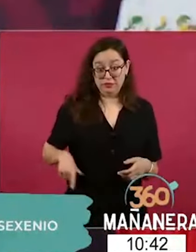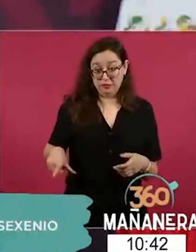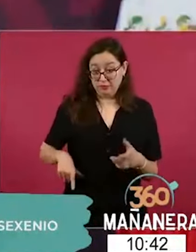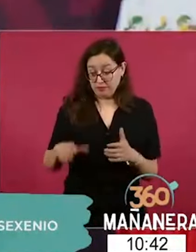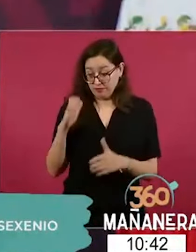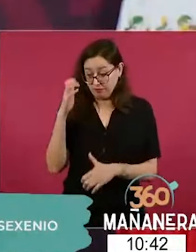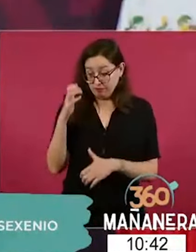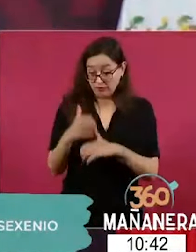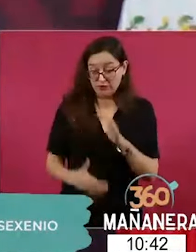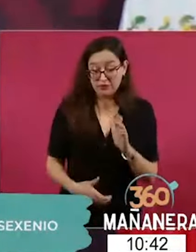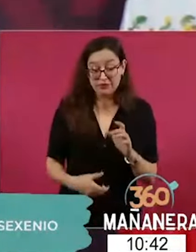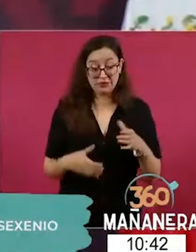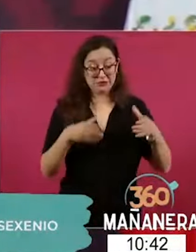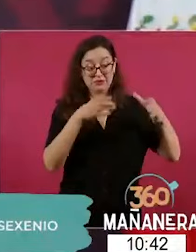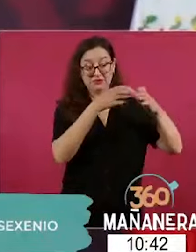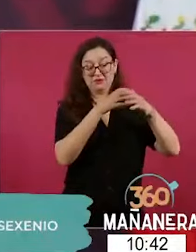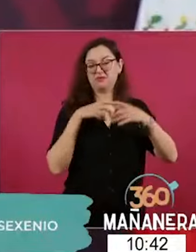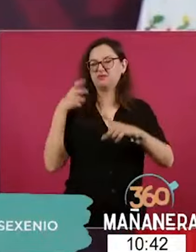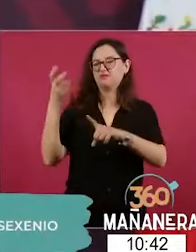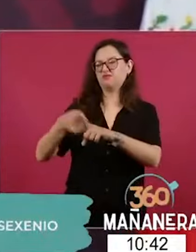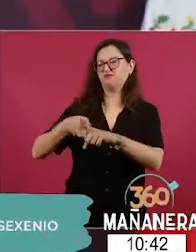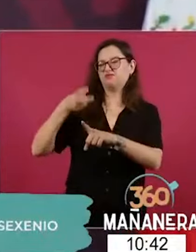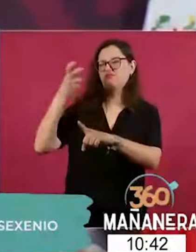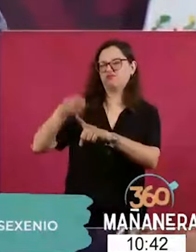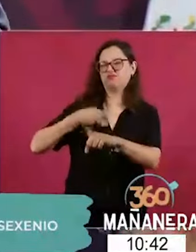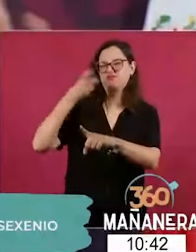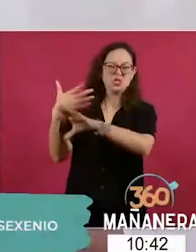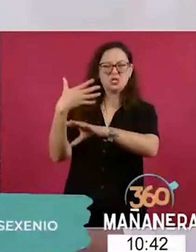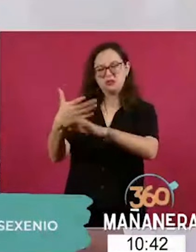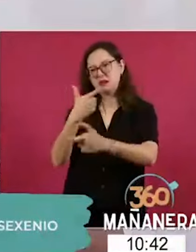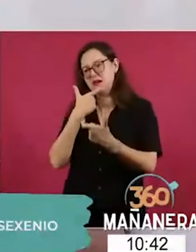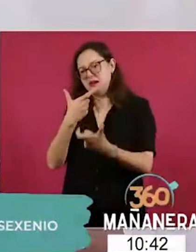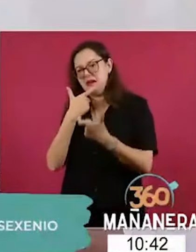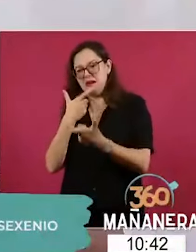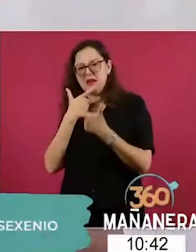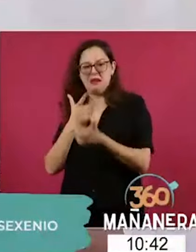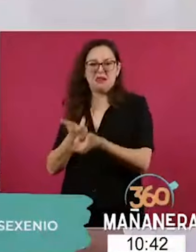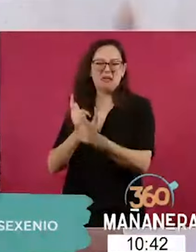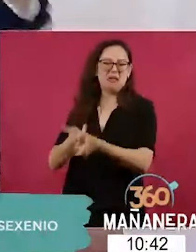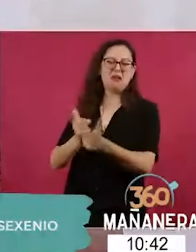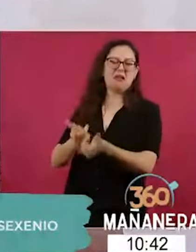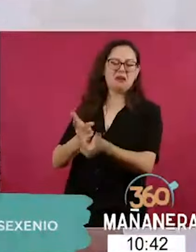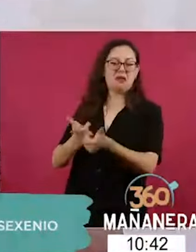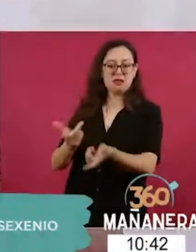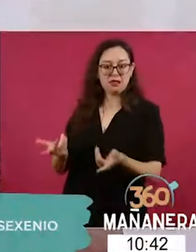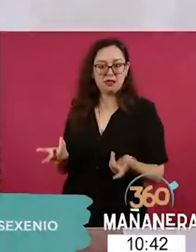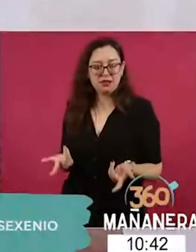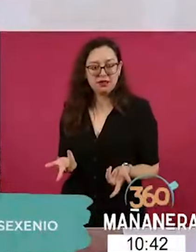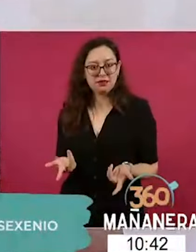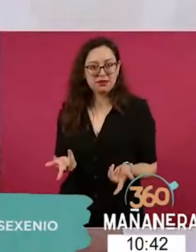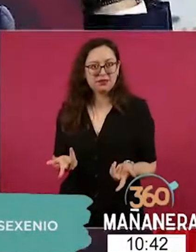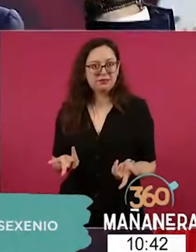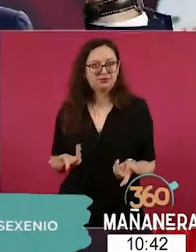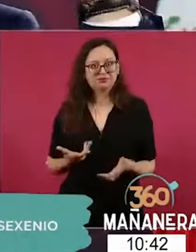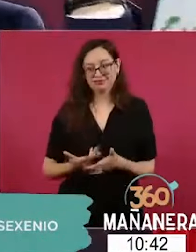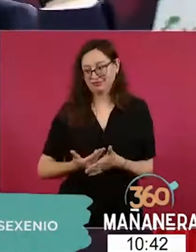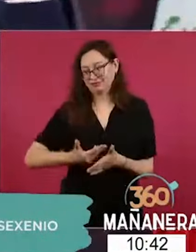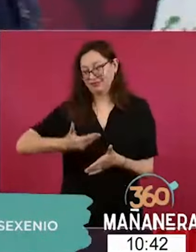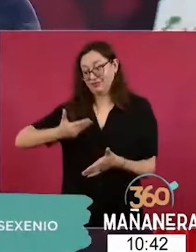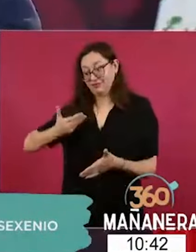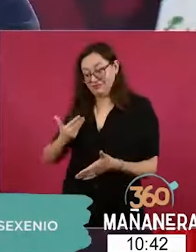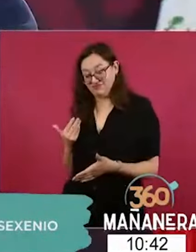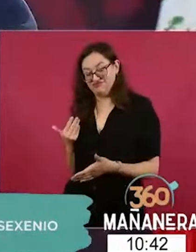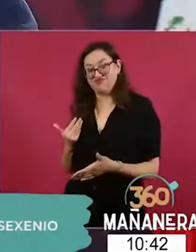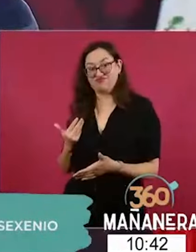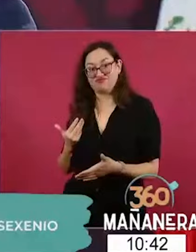payaso de las cachetadas con sus medios después que lo habían encumbrado les